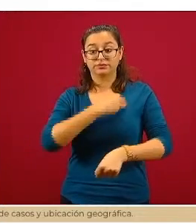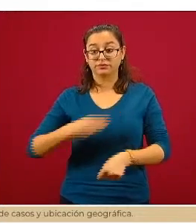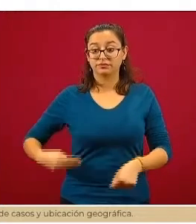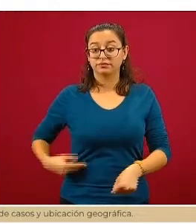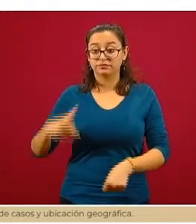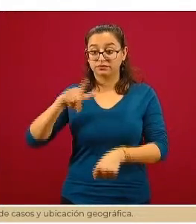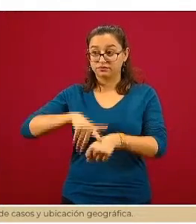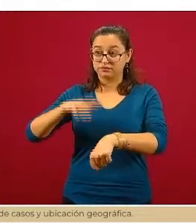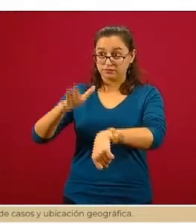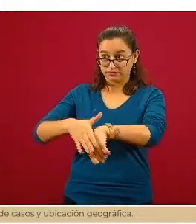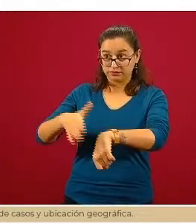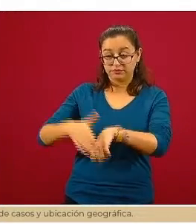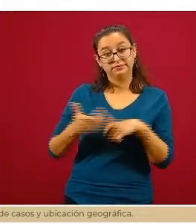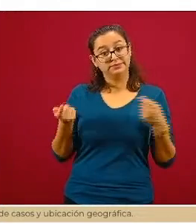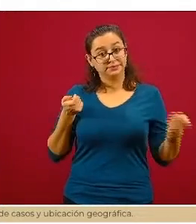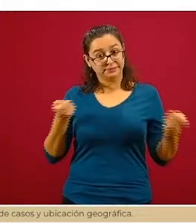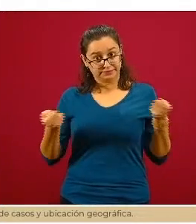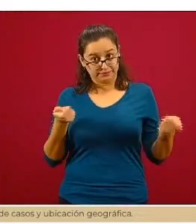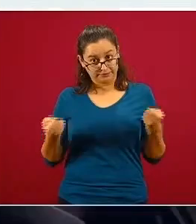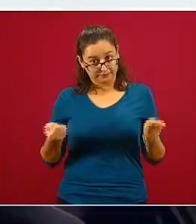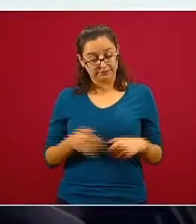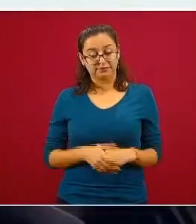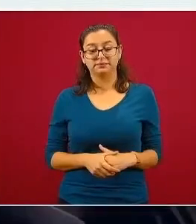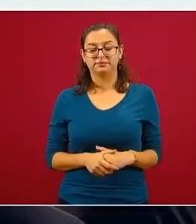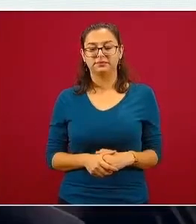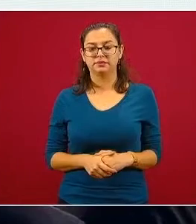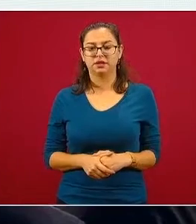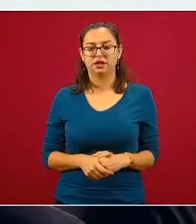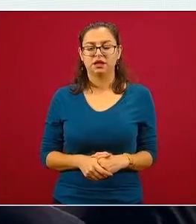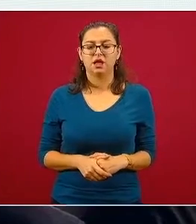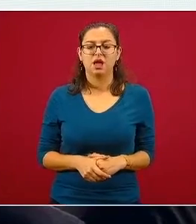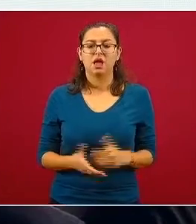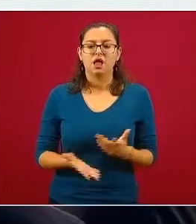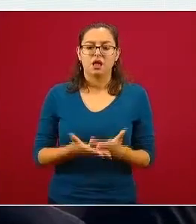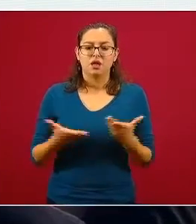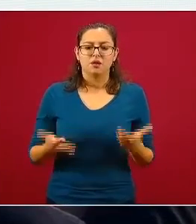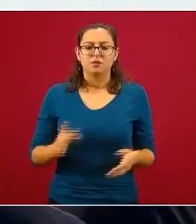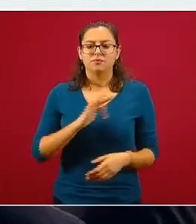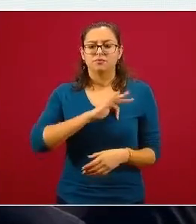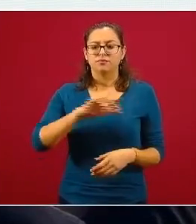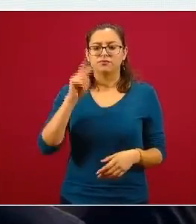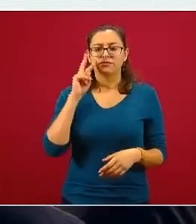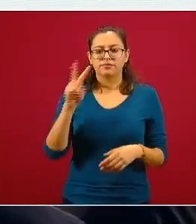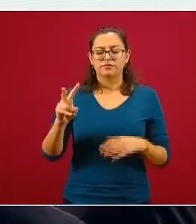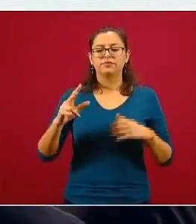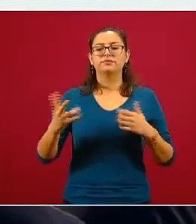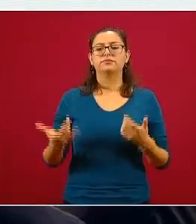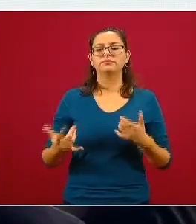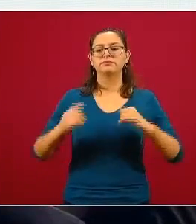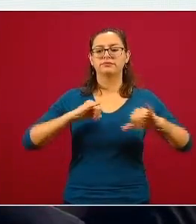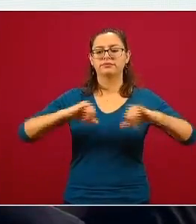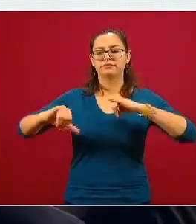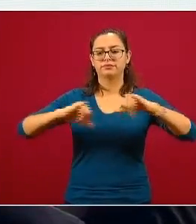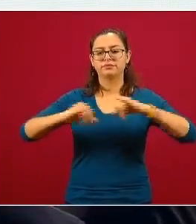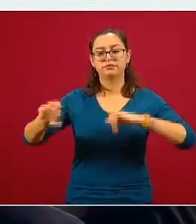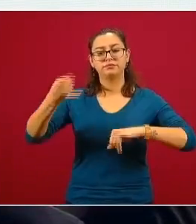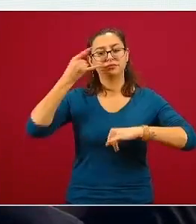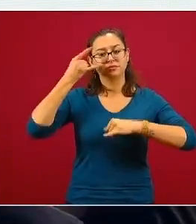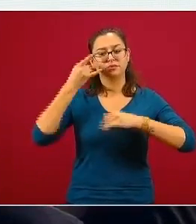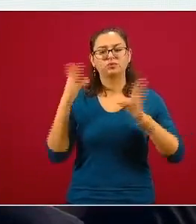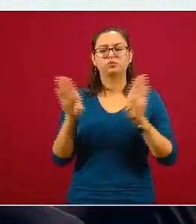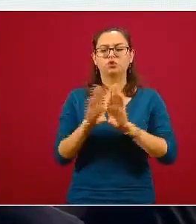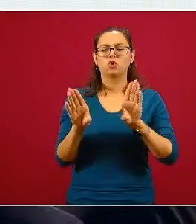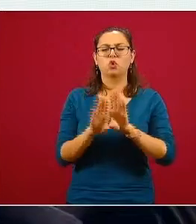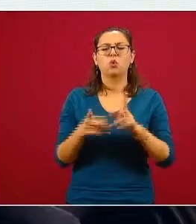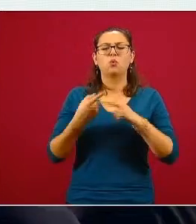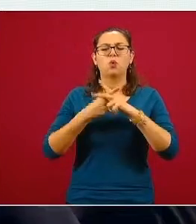vaya a salirse de control. Veamos ahora sí la animación, el mapa animado del estado de Campeche para ver cómo se llevó a